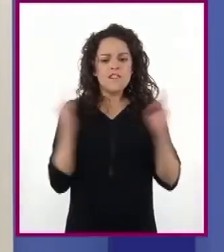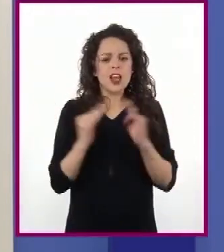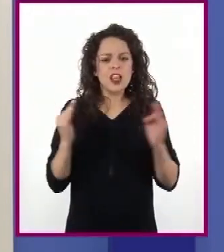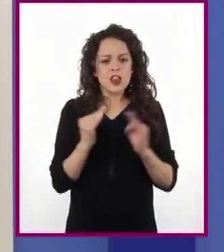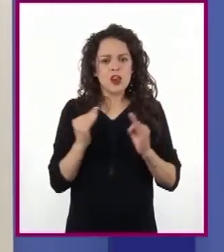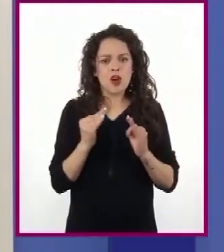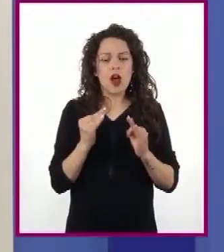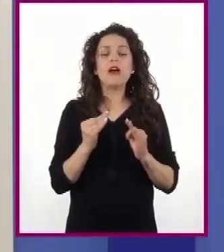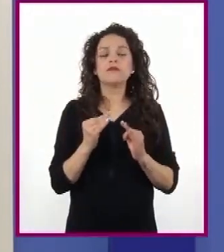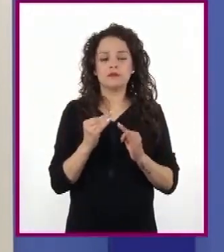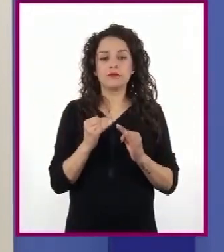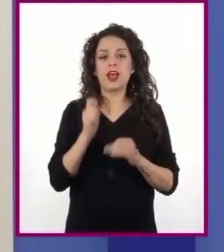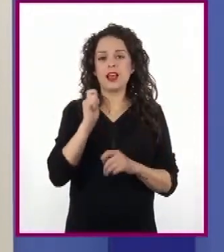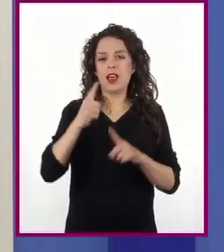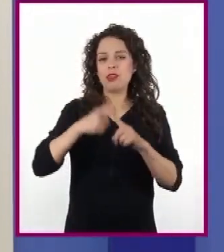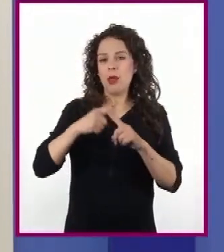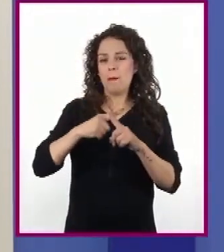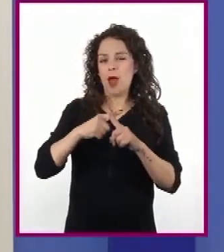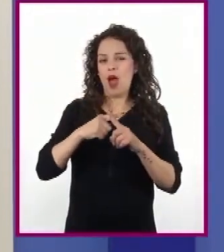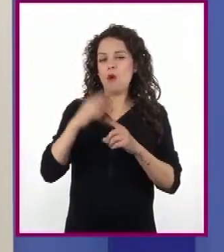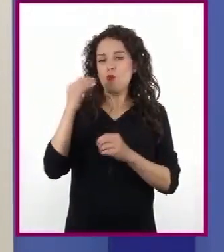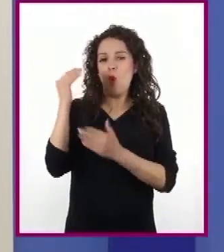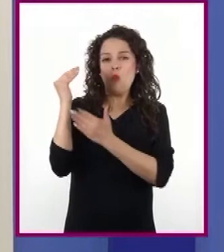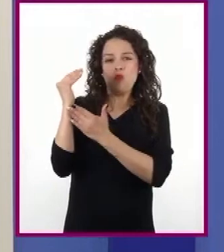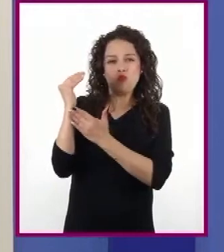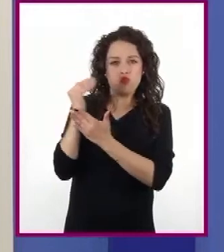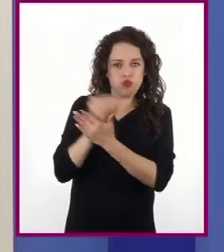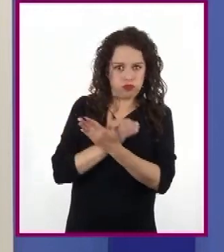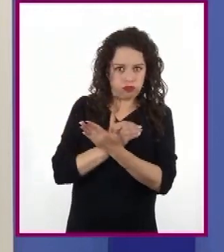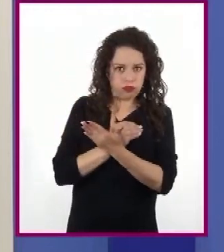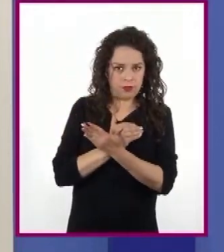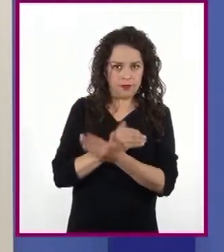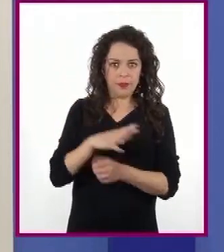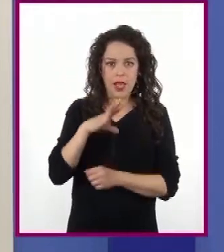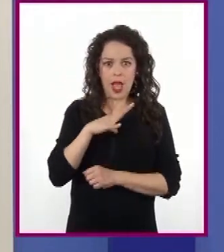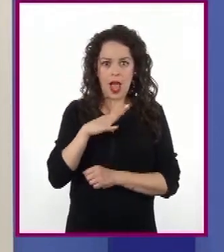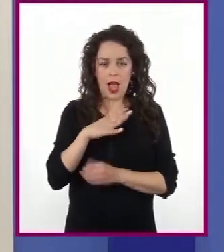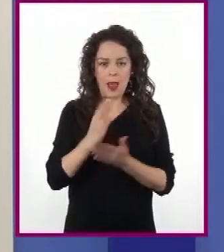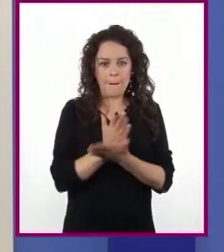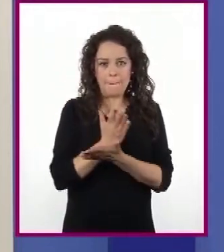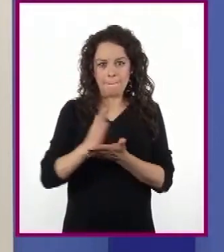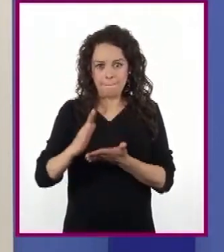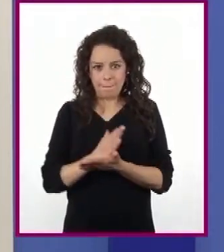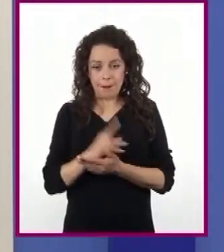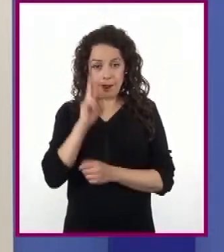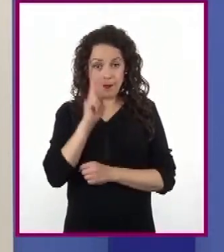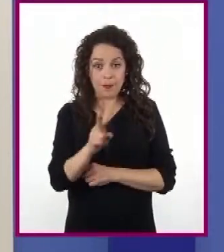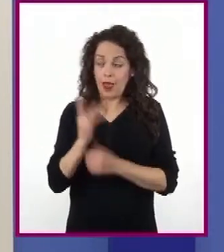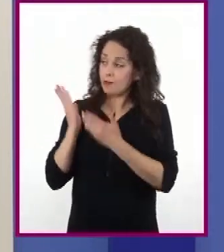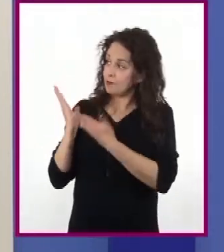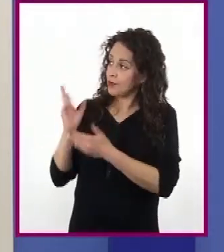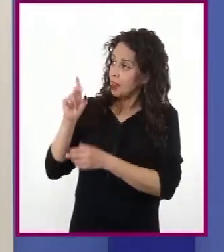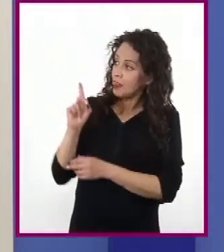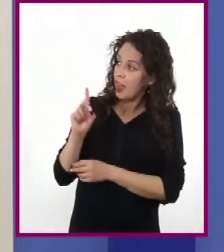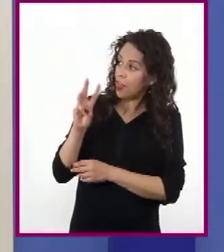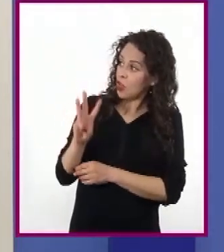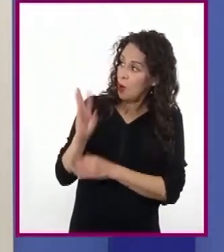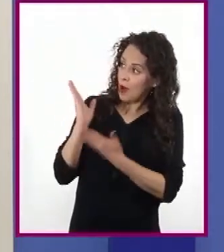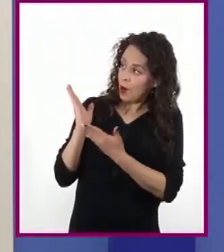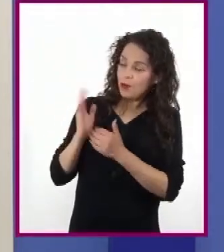presenta temperaturas bajas. Se divide en DW, clima frío con lluvias en